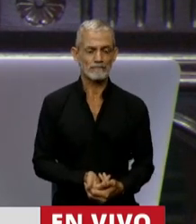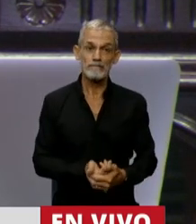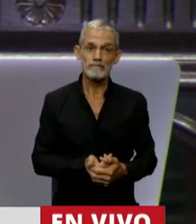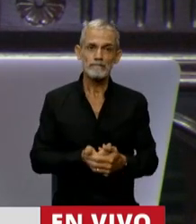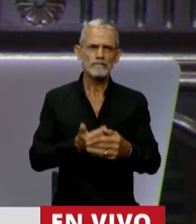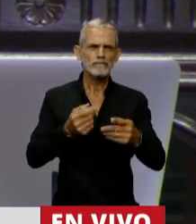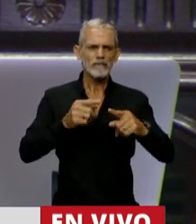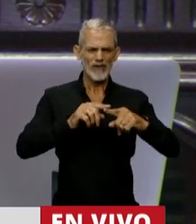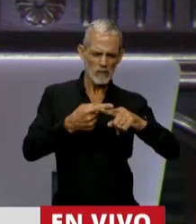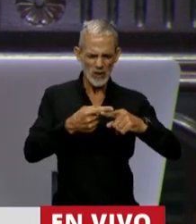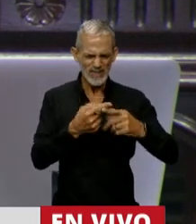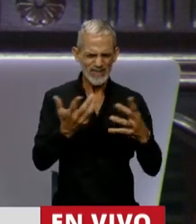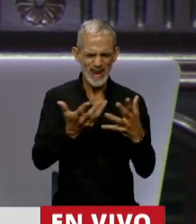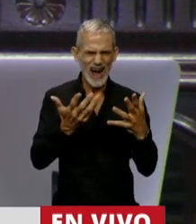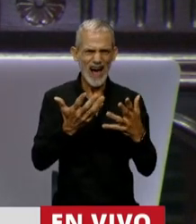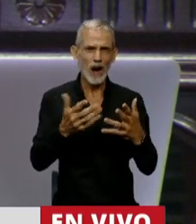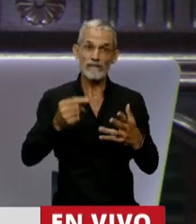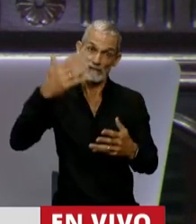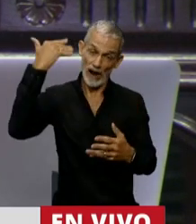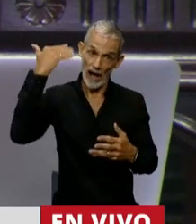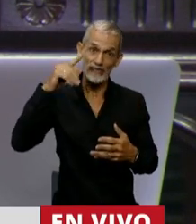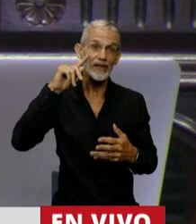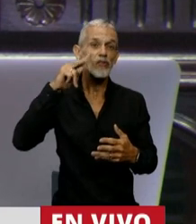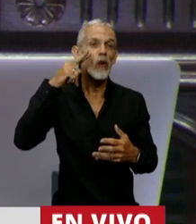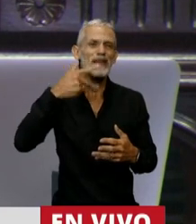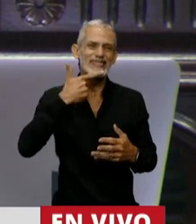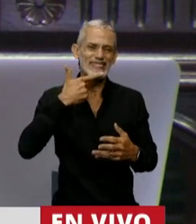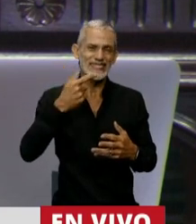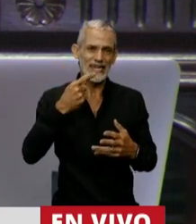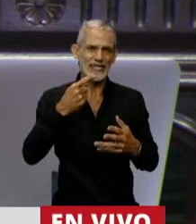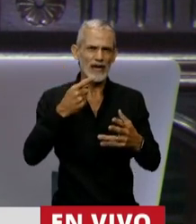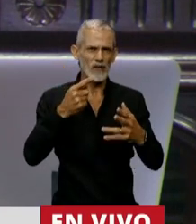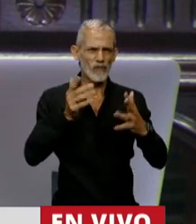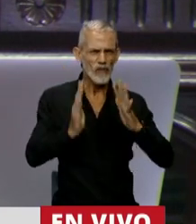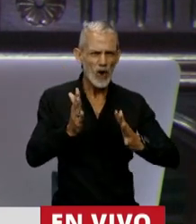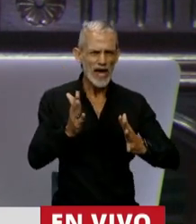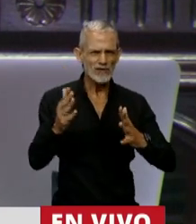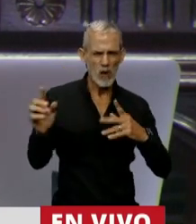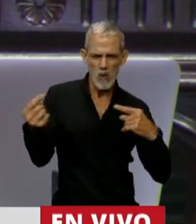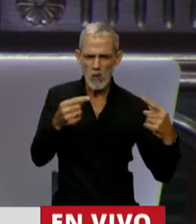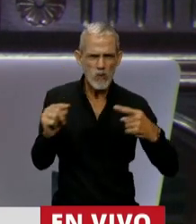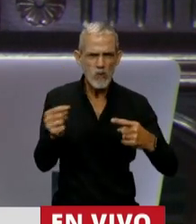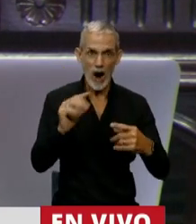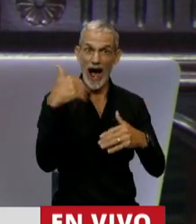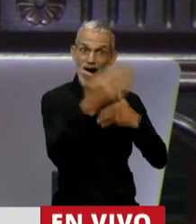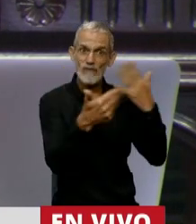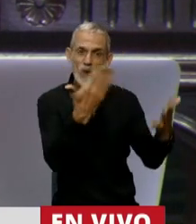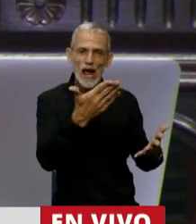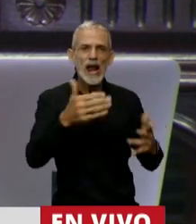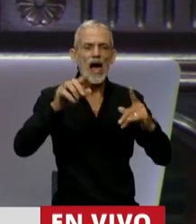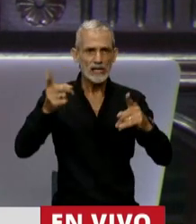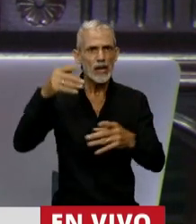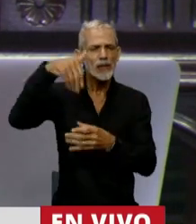La politización ridícula que se hizo en aquel entonces llevó una violencia inusitada, no solo fuera de este recinto, sino